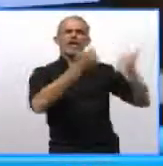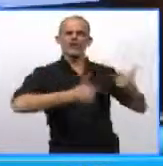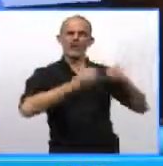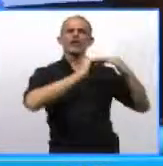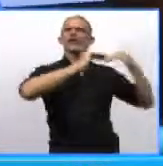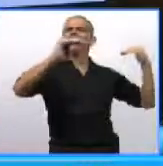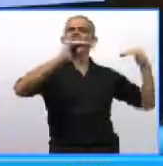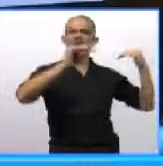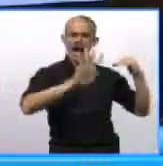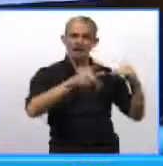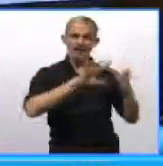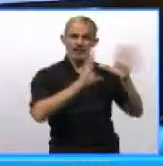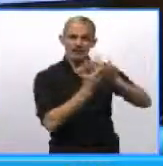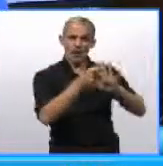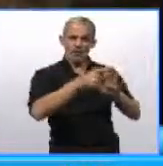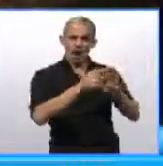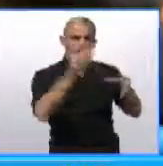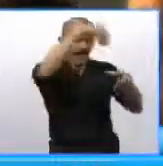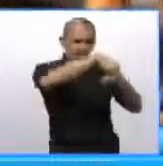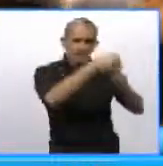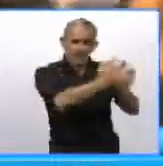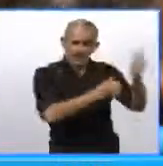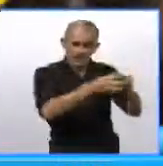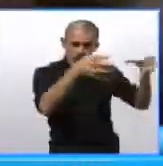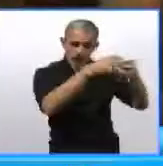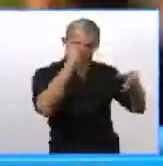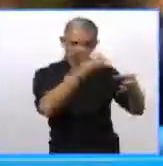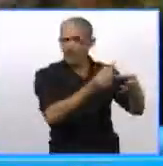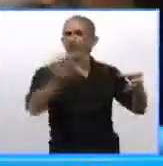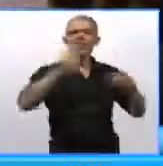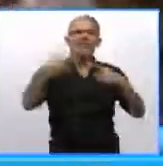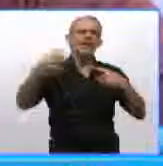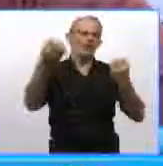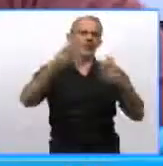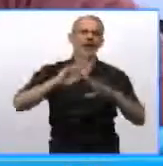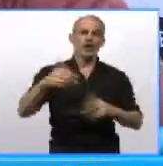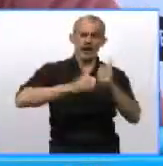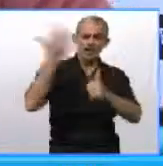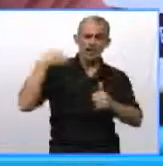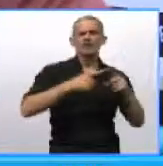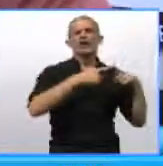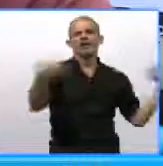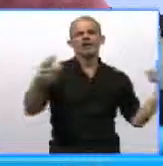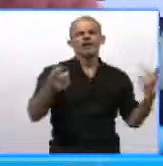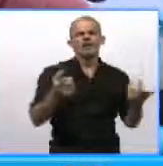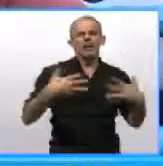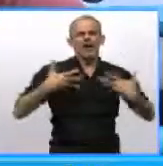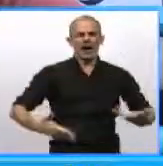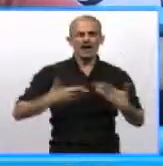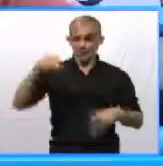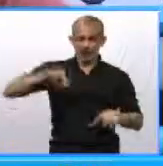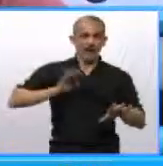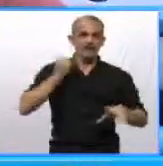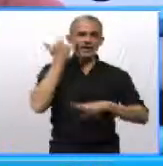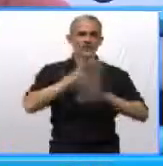tiempo, y me parece que este formato ayudó a todos y la verdad que está muy bueno. El año pasado fue muy largo, muy intenso y terminamos muy cansados. Este año este